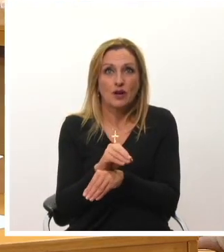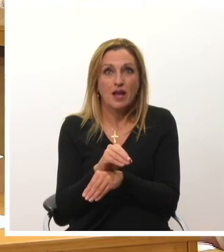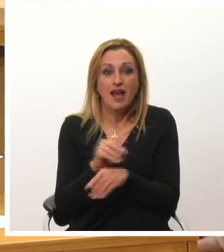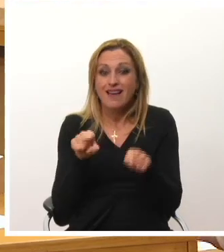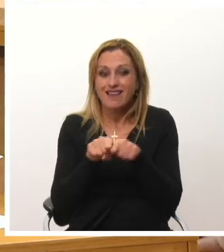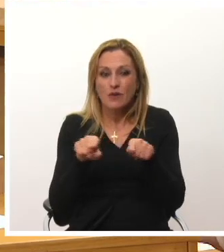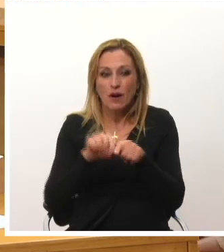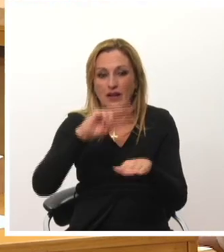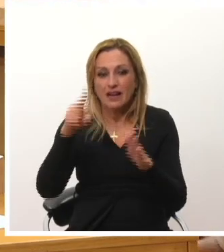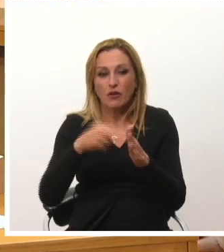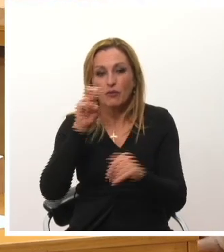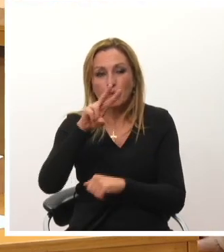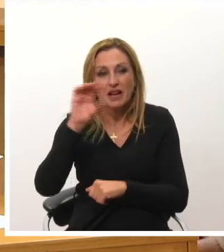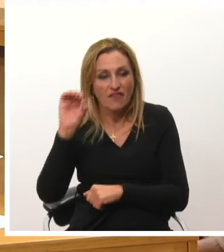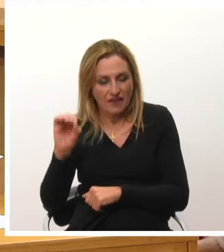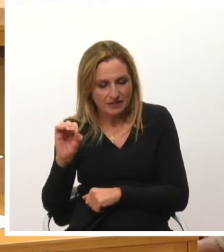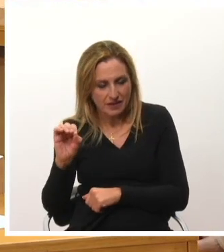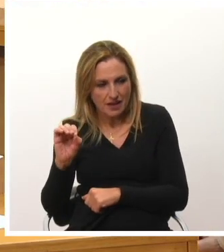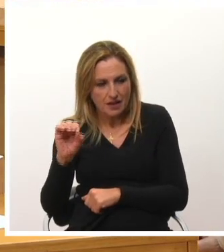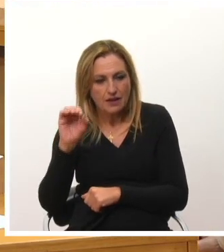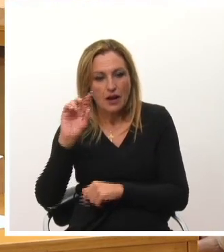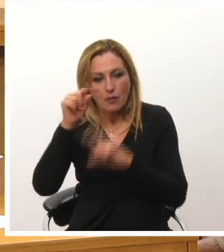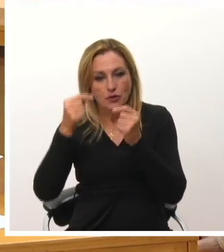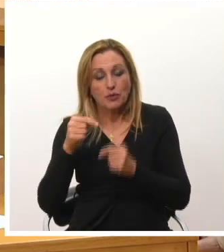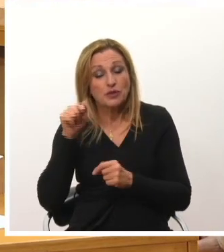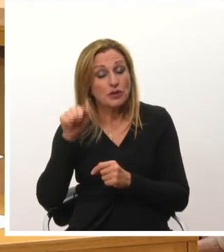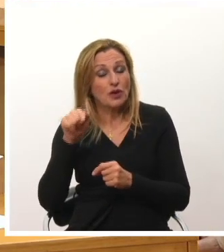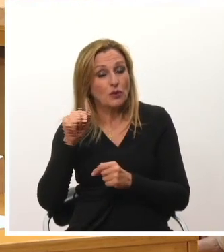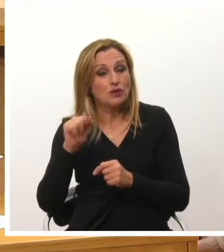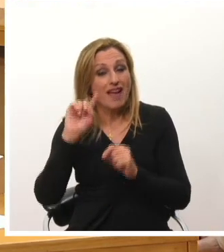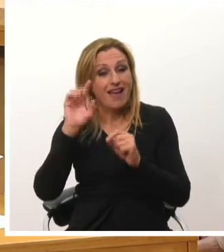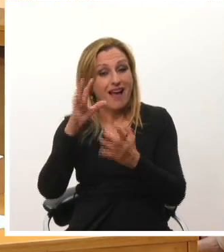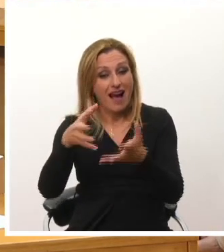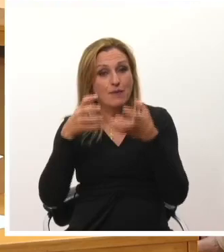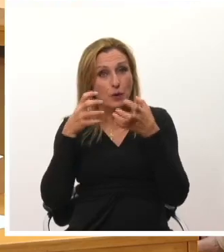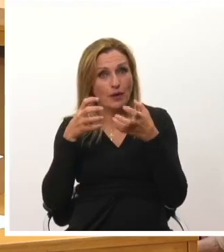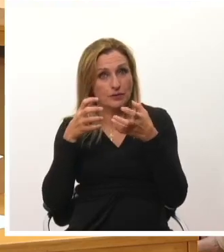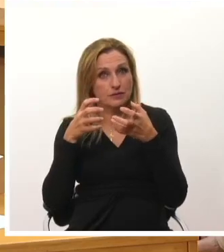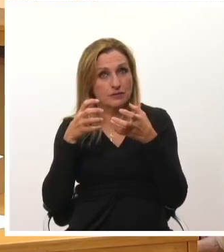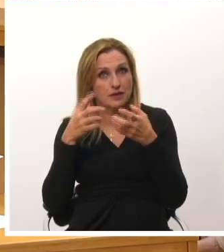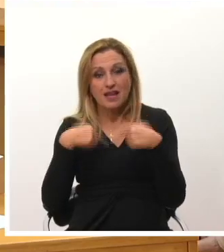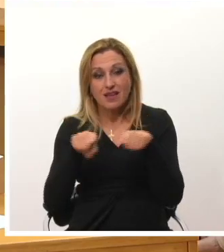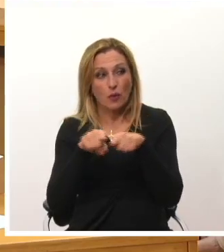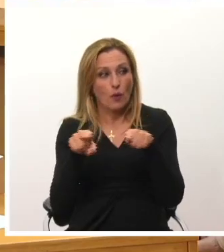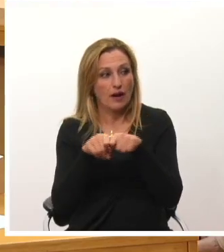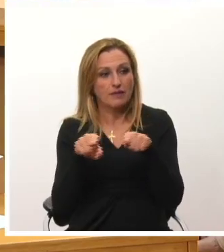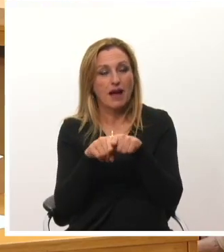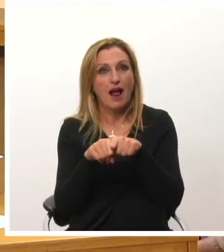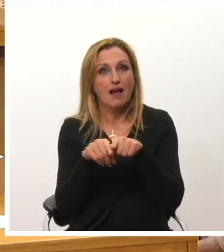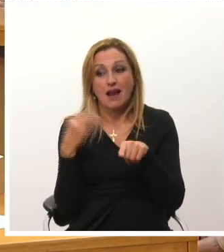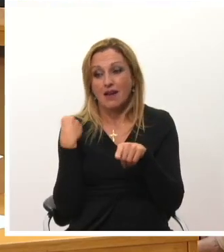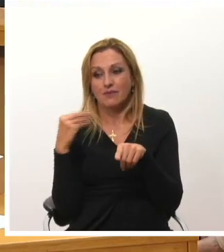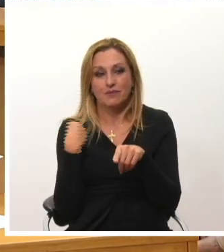2020 en el presupuesto que ustedes aprobaron en el presupuesto que ustedes aprobaron las mismas